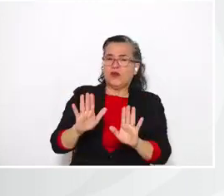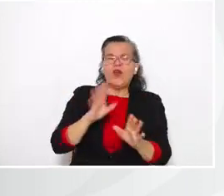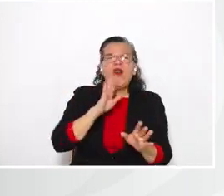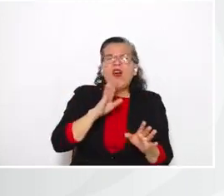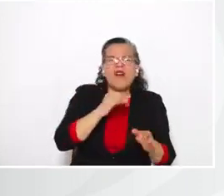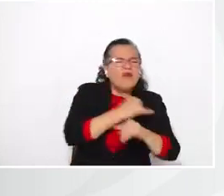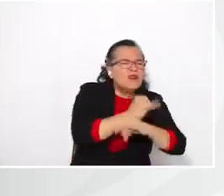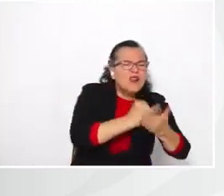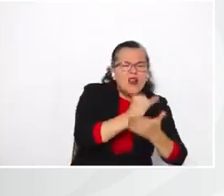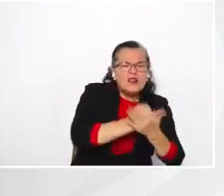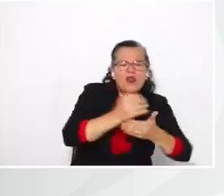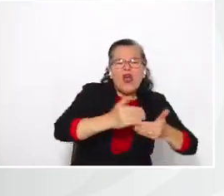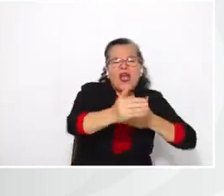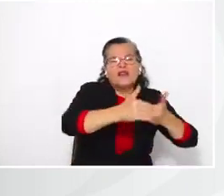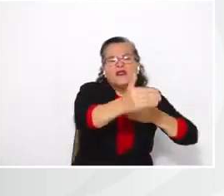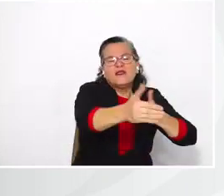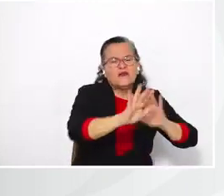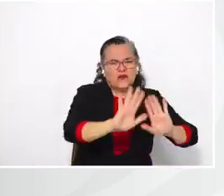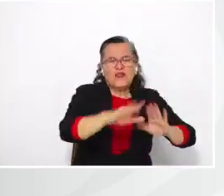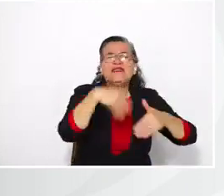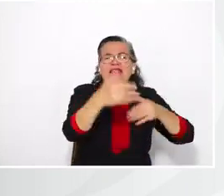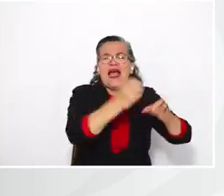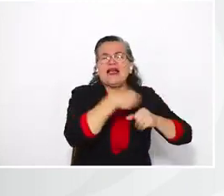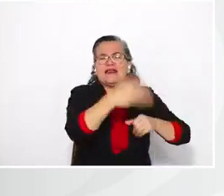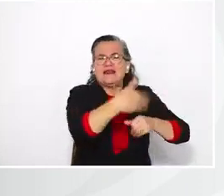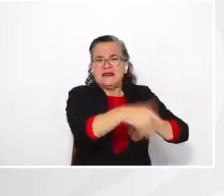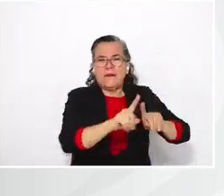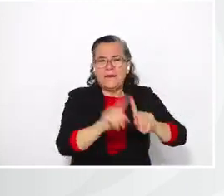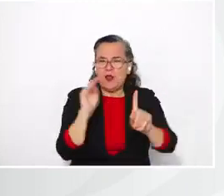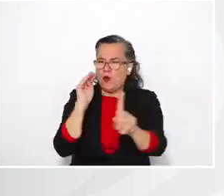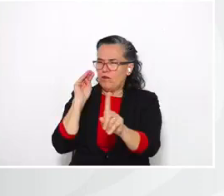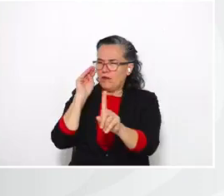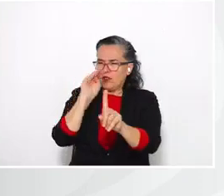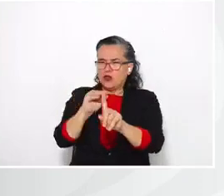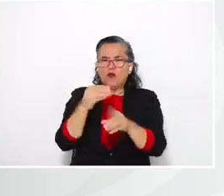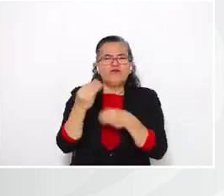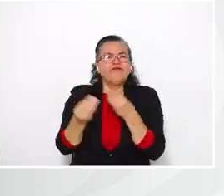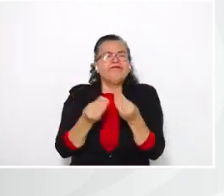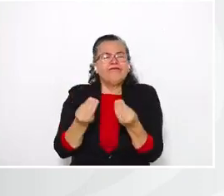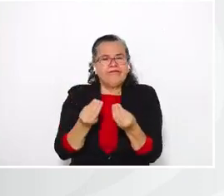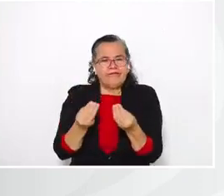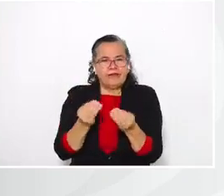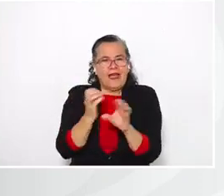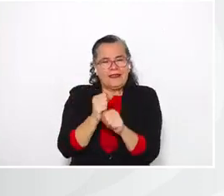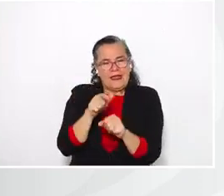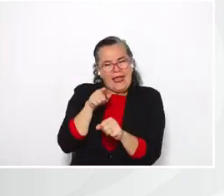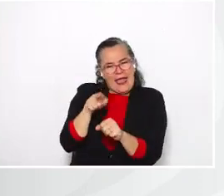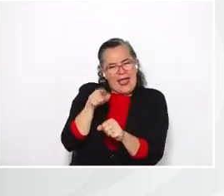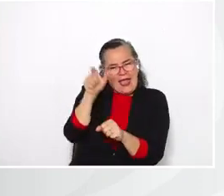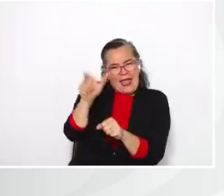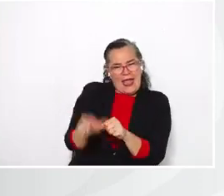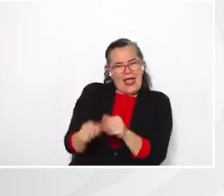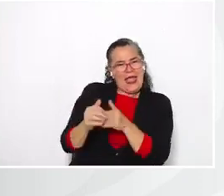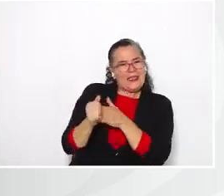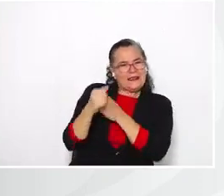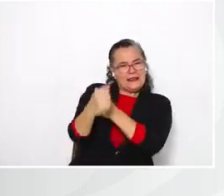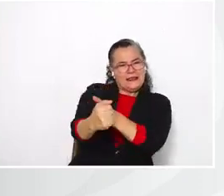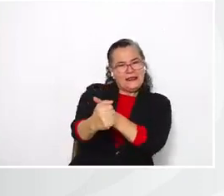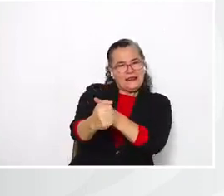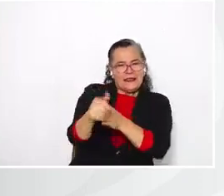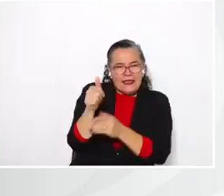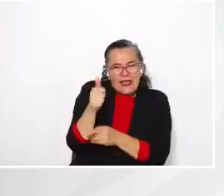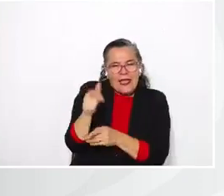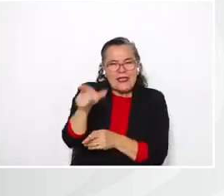No, eso lo vamos a hacer, pero ese es el cómo. Pero lo que queríamos formar era ese líder que